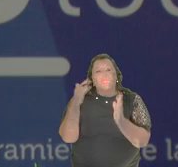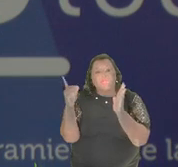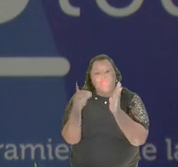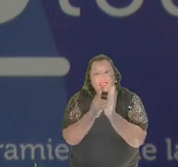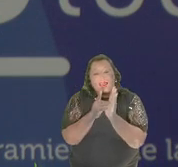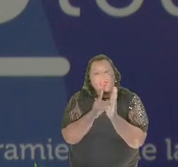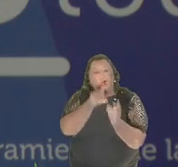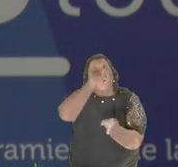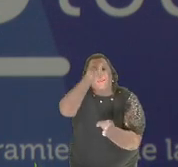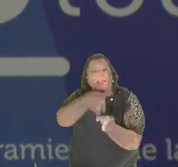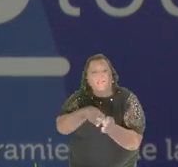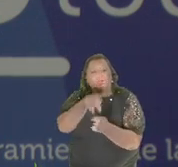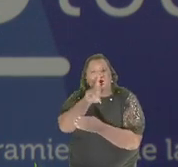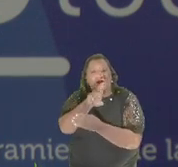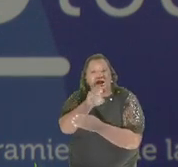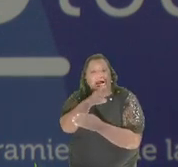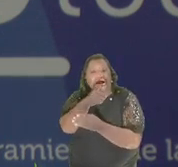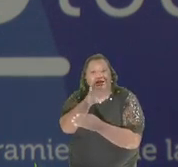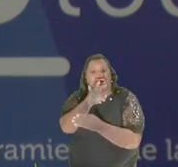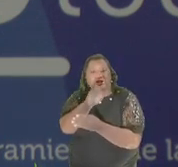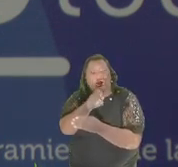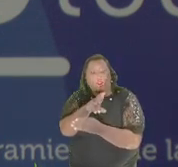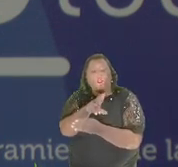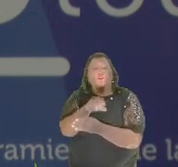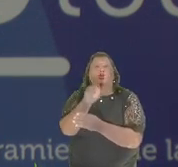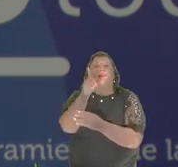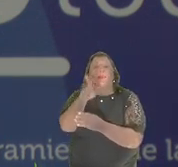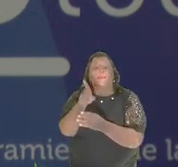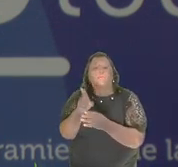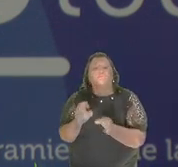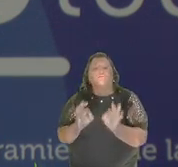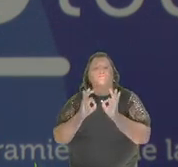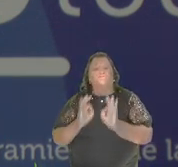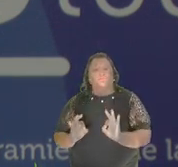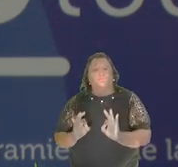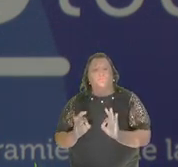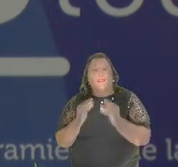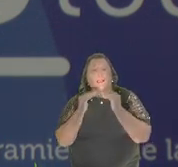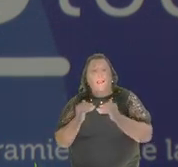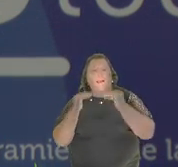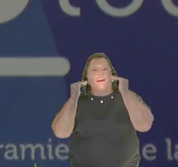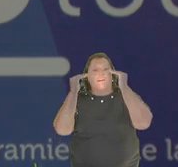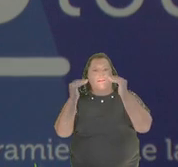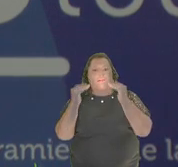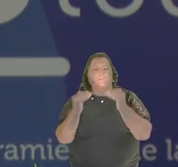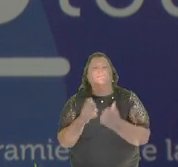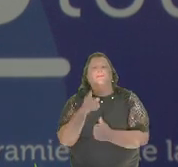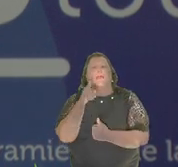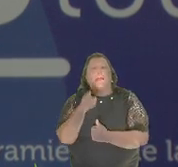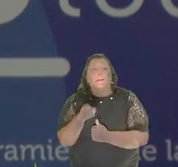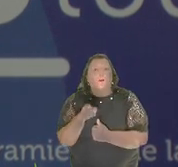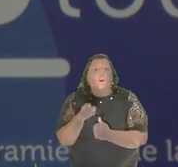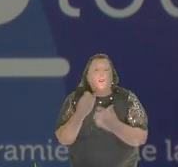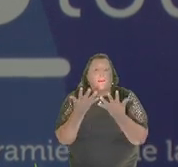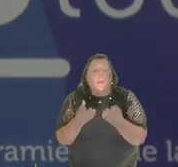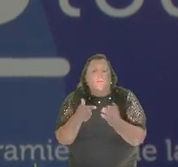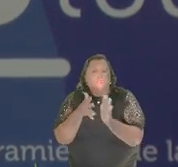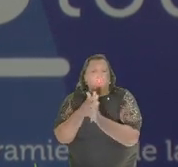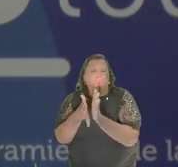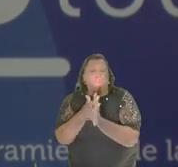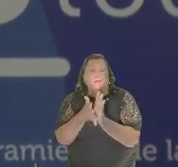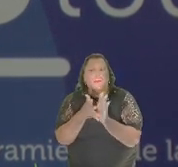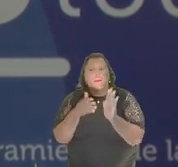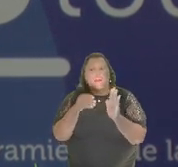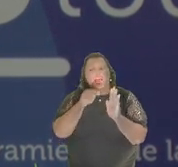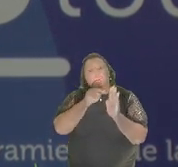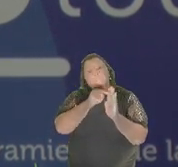registro calificado y el acuerdo de aseguramiento de alta calidad. Entonces, ¿qué quiero resaltar? El marco normativo del sistema en